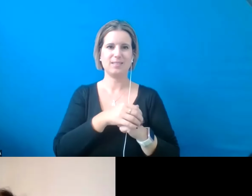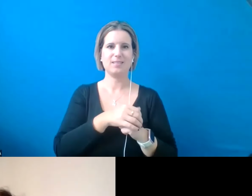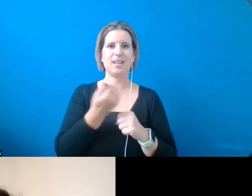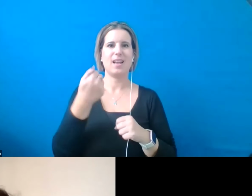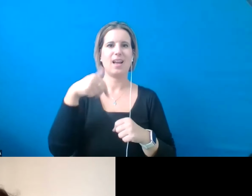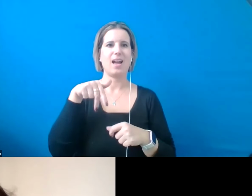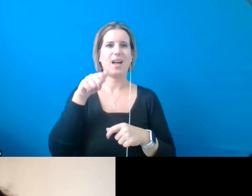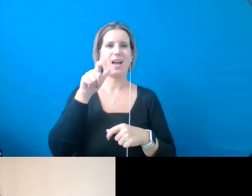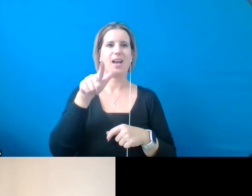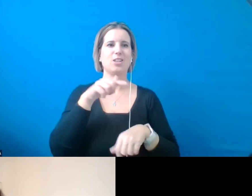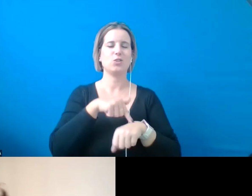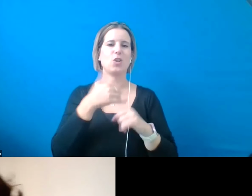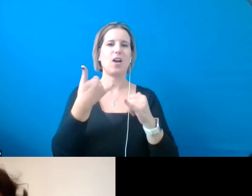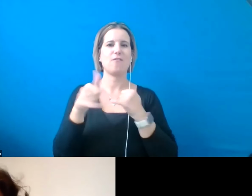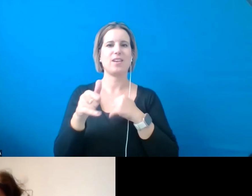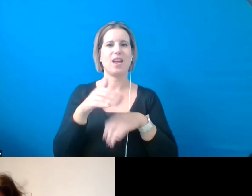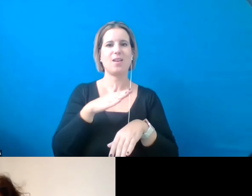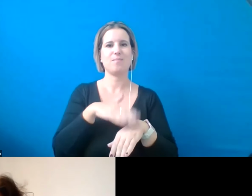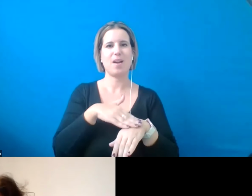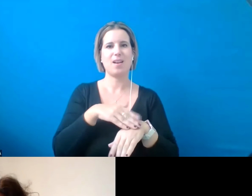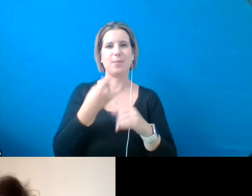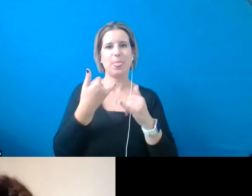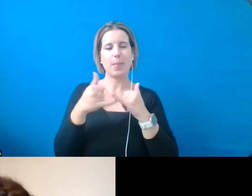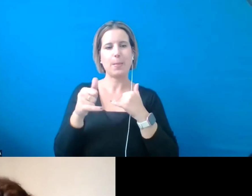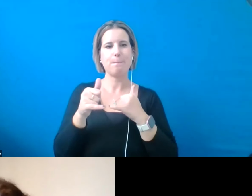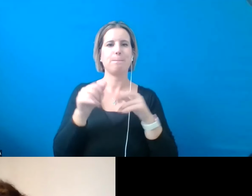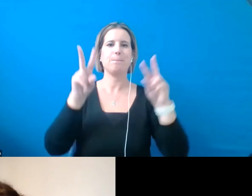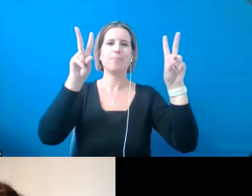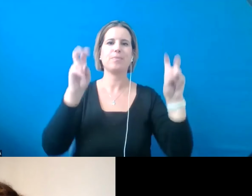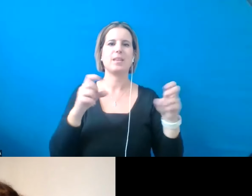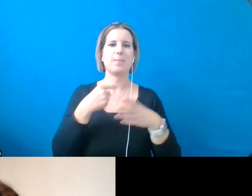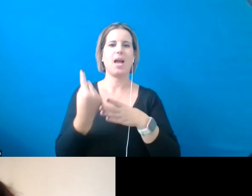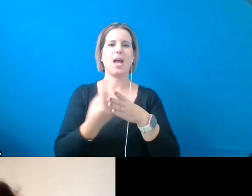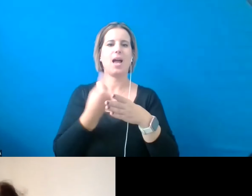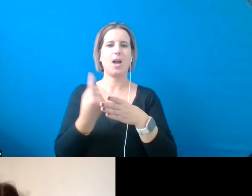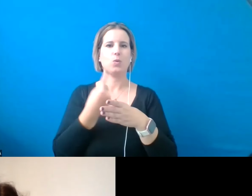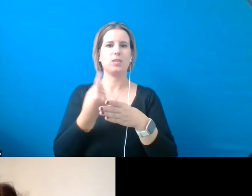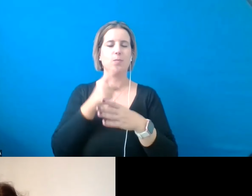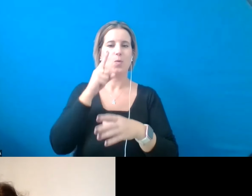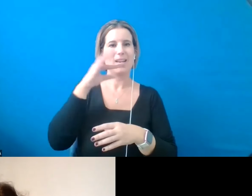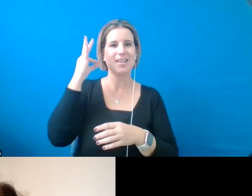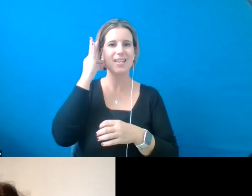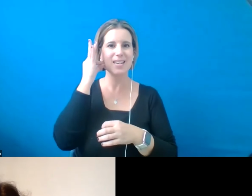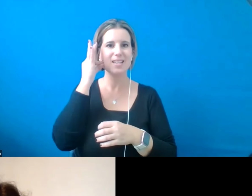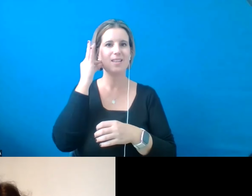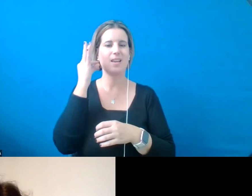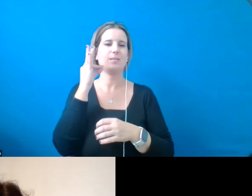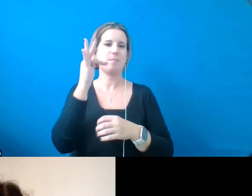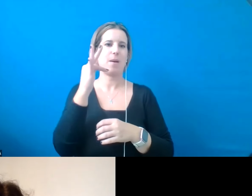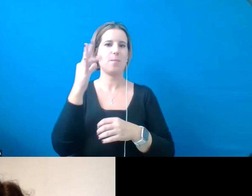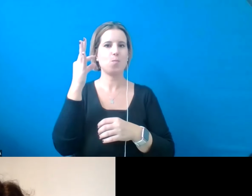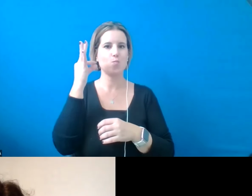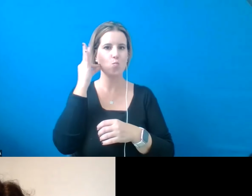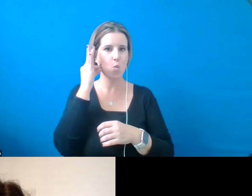final bueno para terminar pues vamos a abordar el autismo en niñas y mujeres sus características y